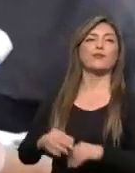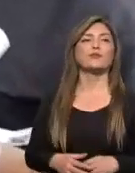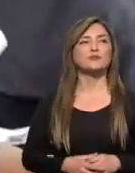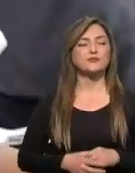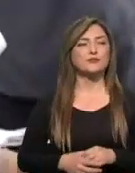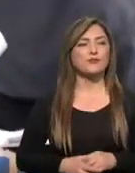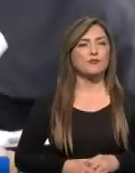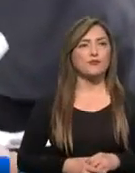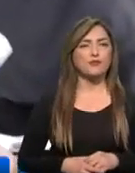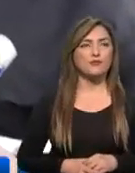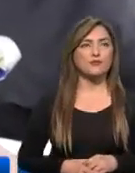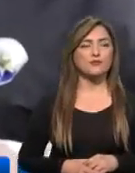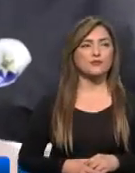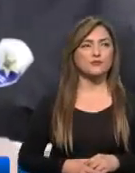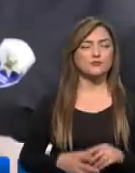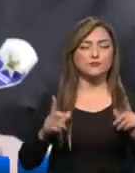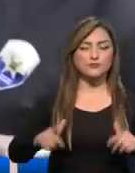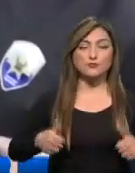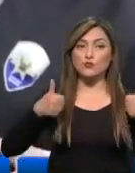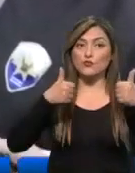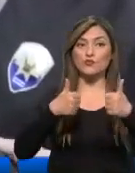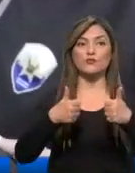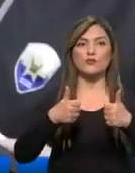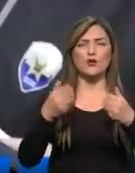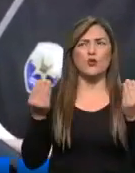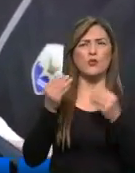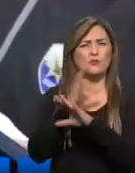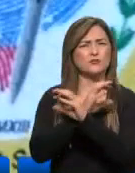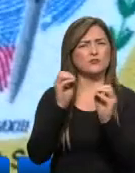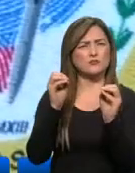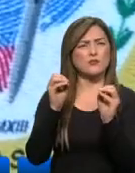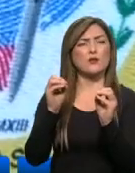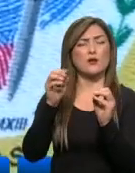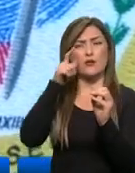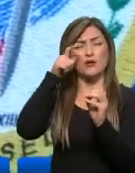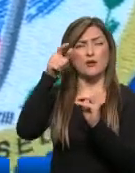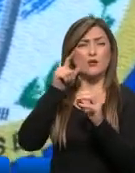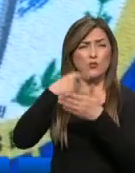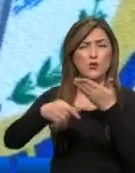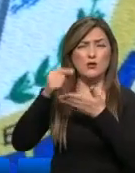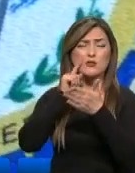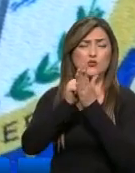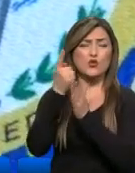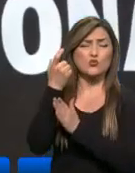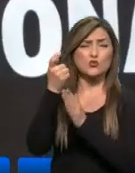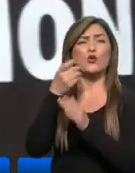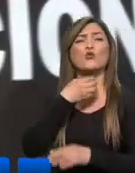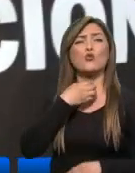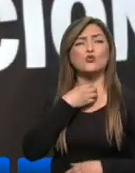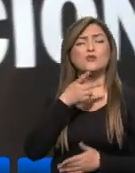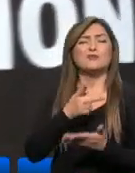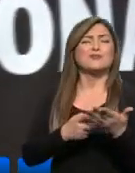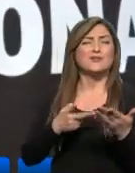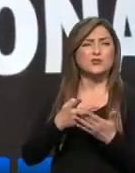procedemos a hacer la entrega en buenas condiciones de salud. Su desaparición fue denunciada en la Fiscalía de Guayas el pasado 11 de agosto, luego